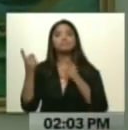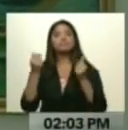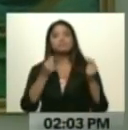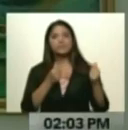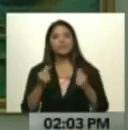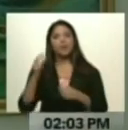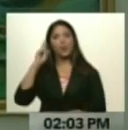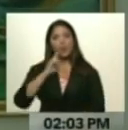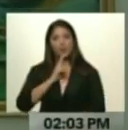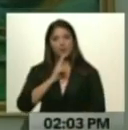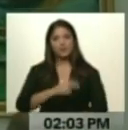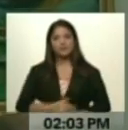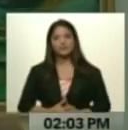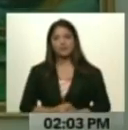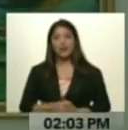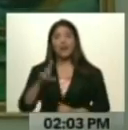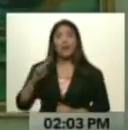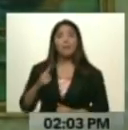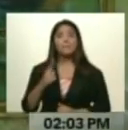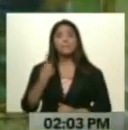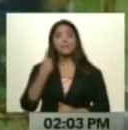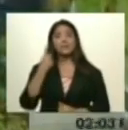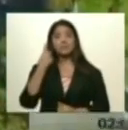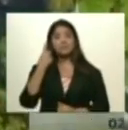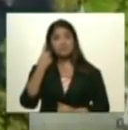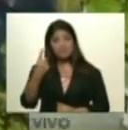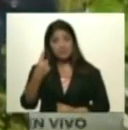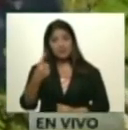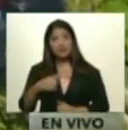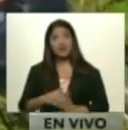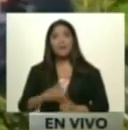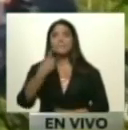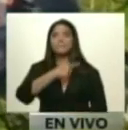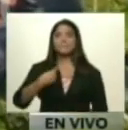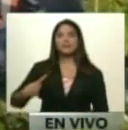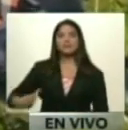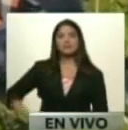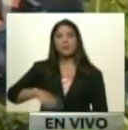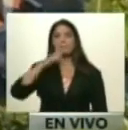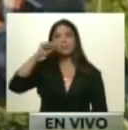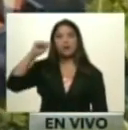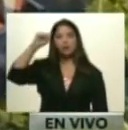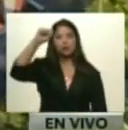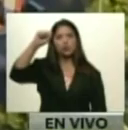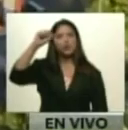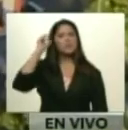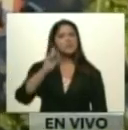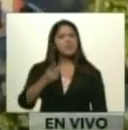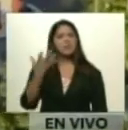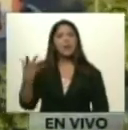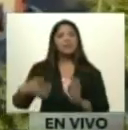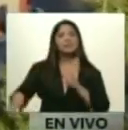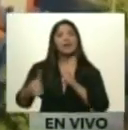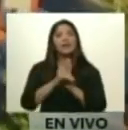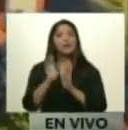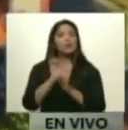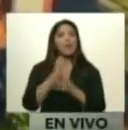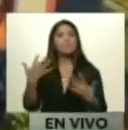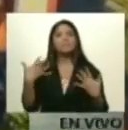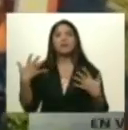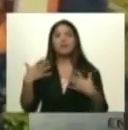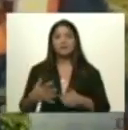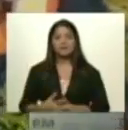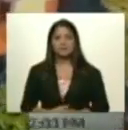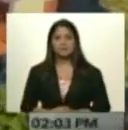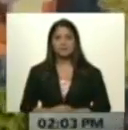bolivariana. La primera acción que toma el presidente Maduro tiene que ver con el decreto de emergencia